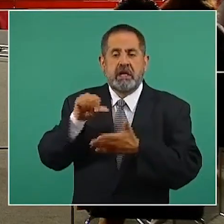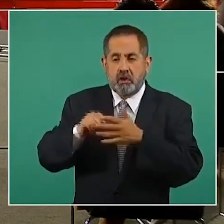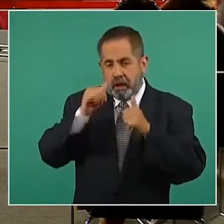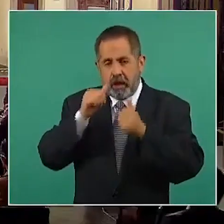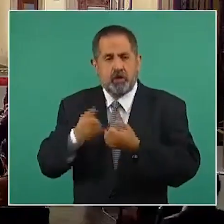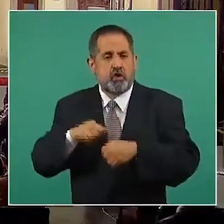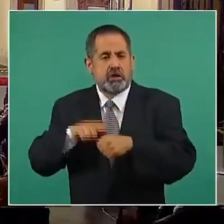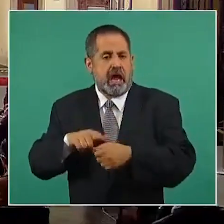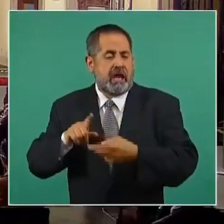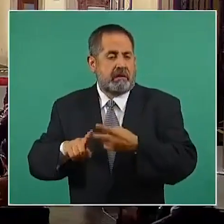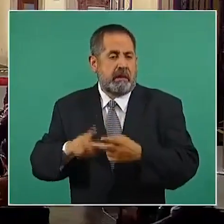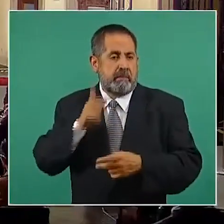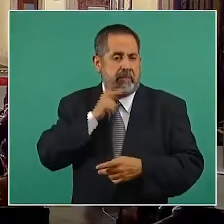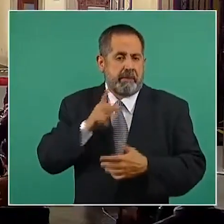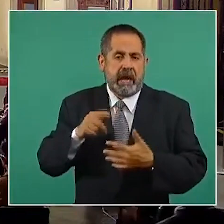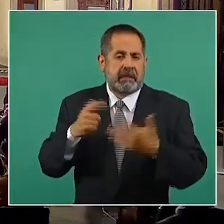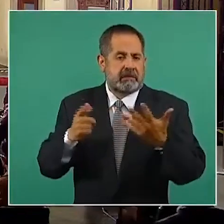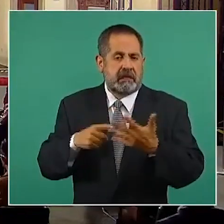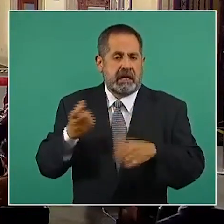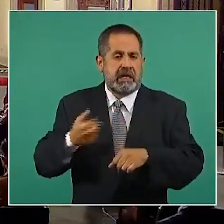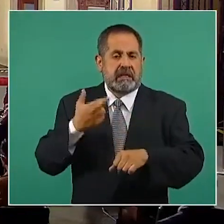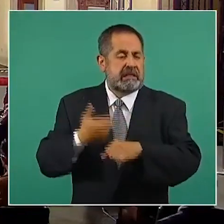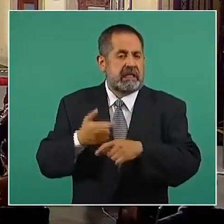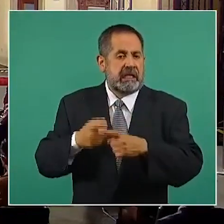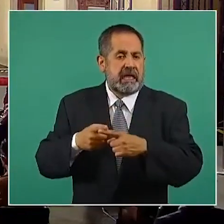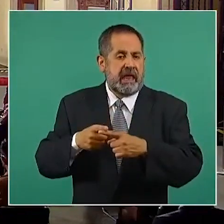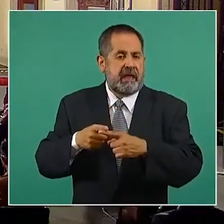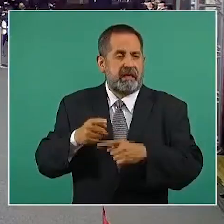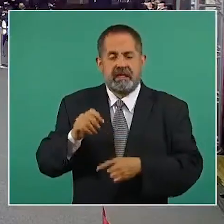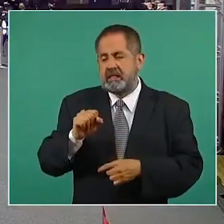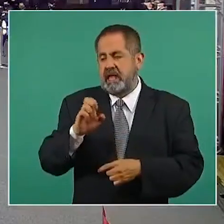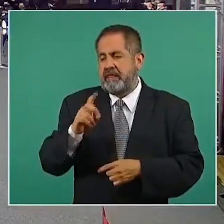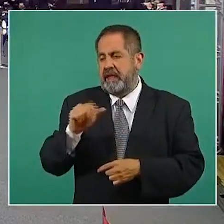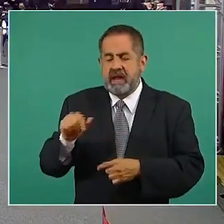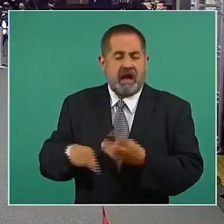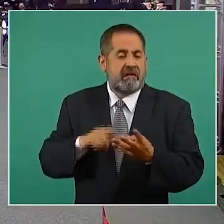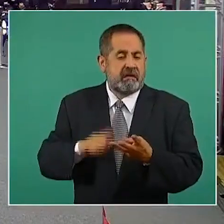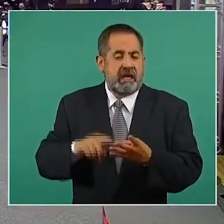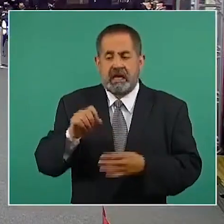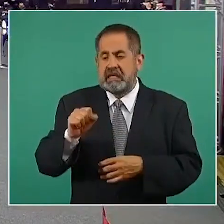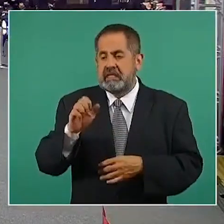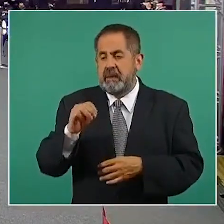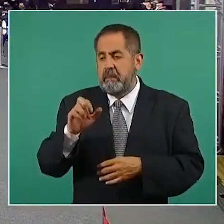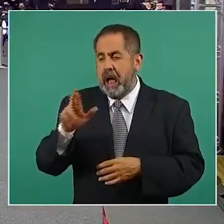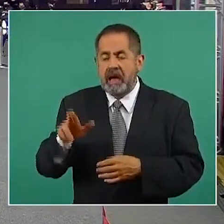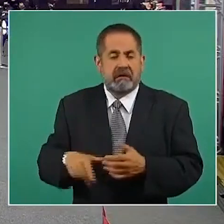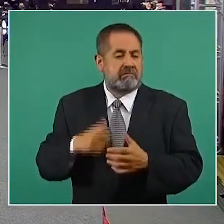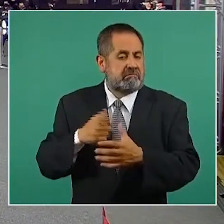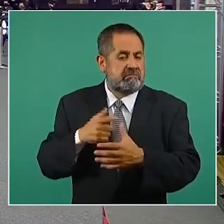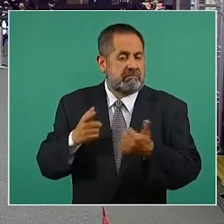Readaptación Social, Petróleos Mexicanos, la Secretaría de la Defensa Nacional, la Secretaría de Marina, los